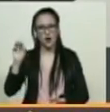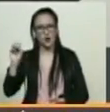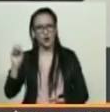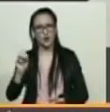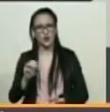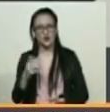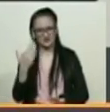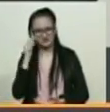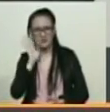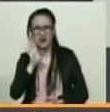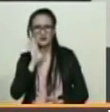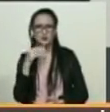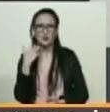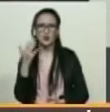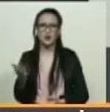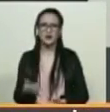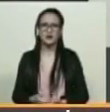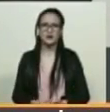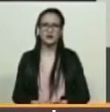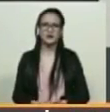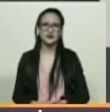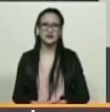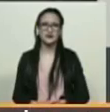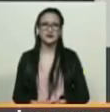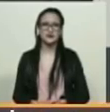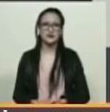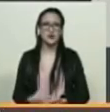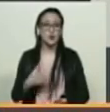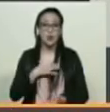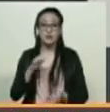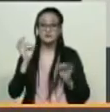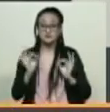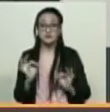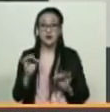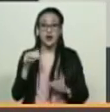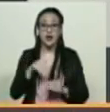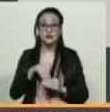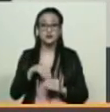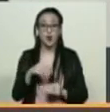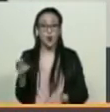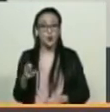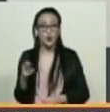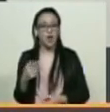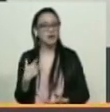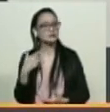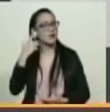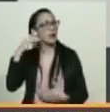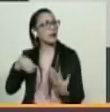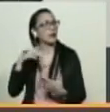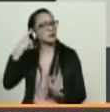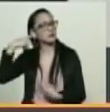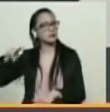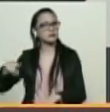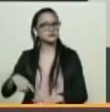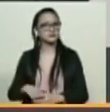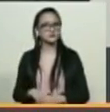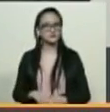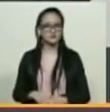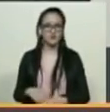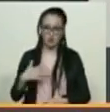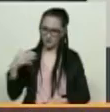una basura, no pudo certificar las elecciones en Honduras. No pudo, si eso es loco. Queremos que